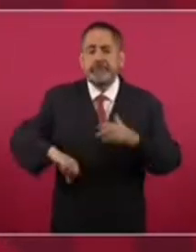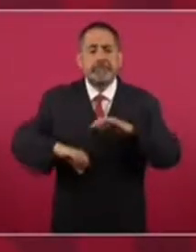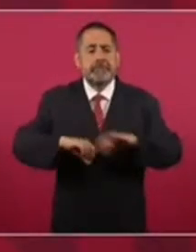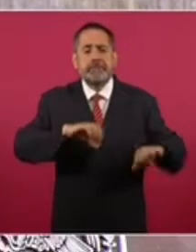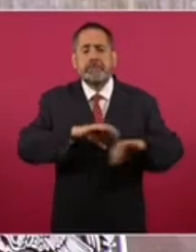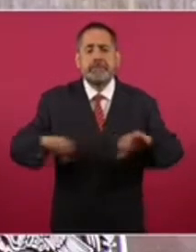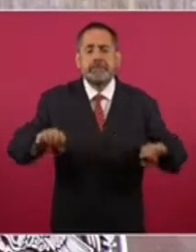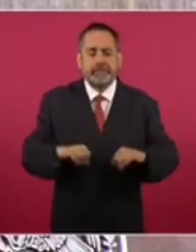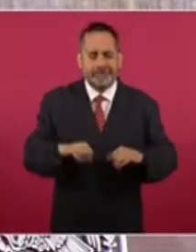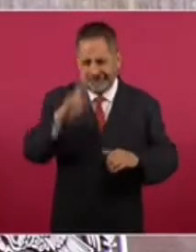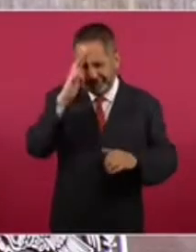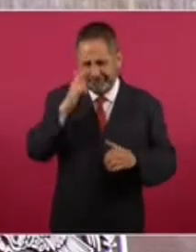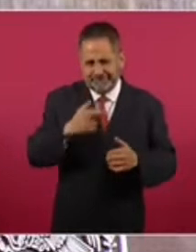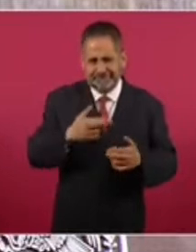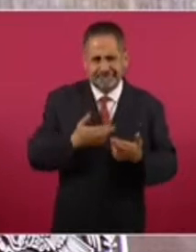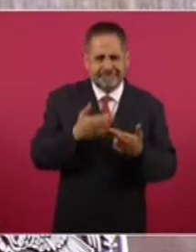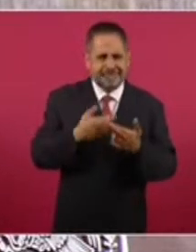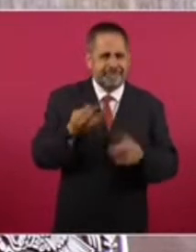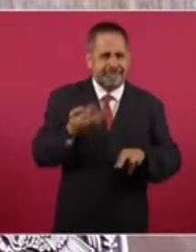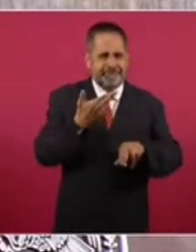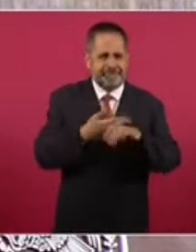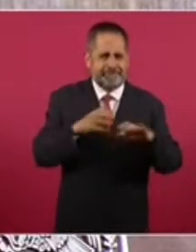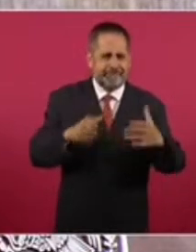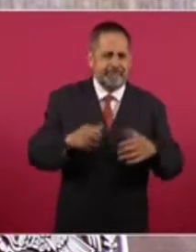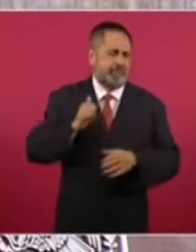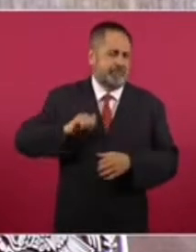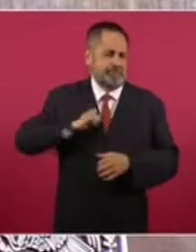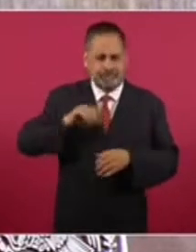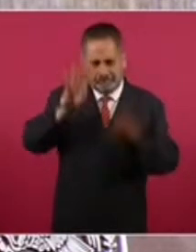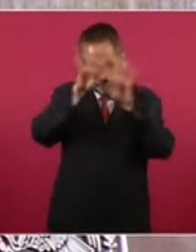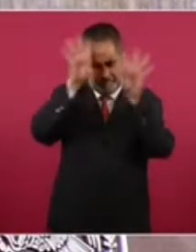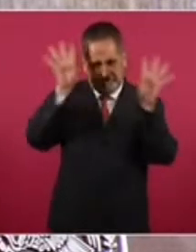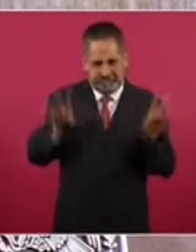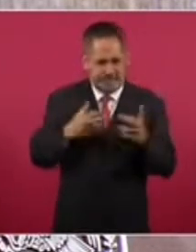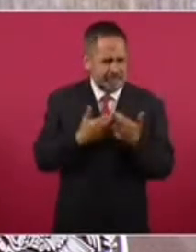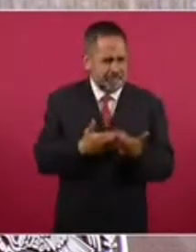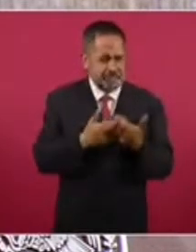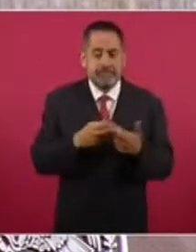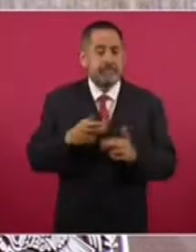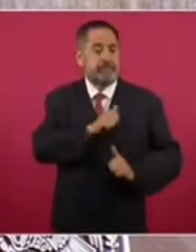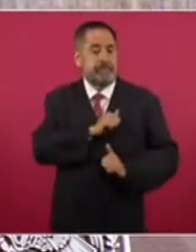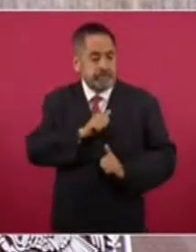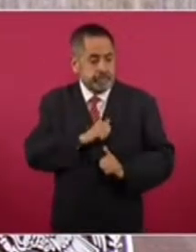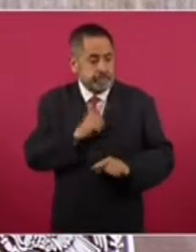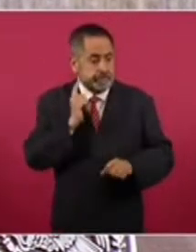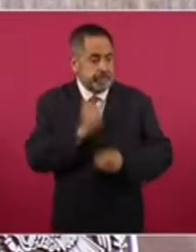el tesoro de Moctezuma, los soldados